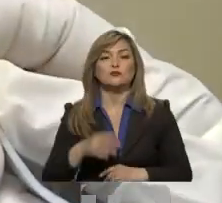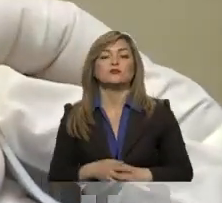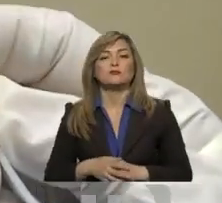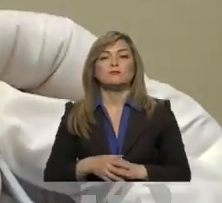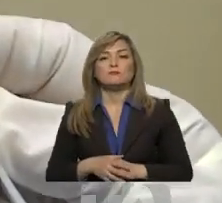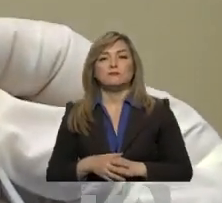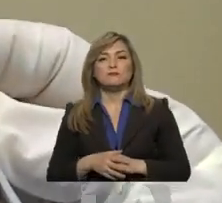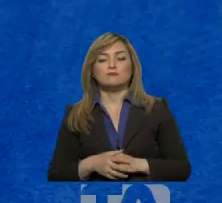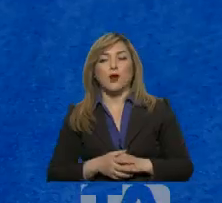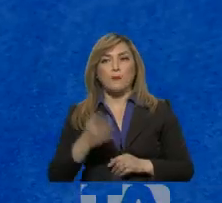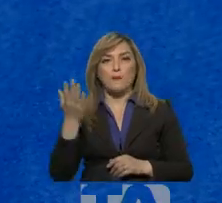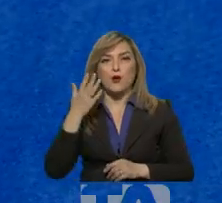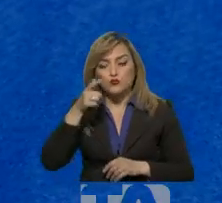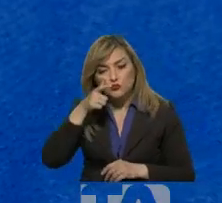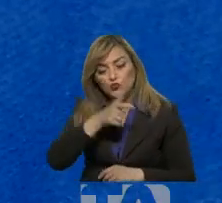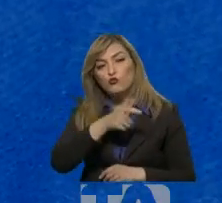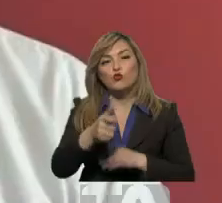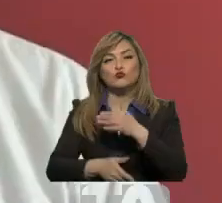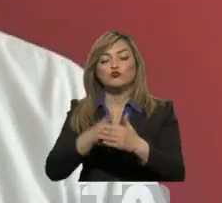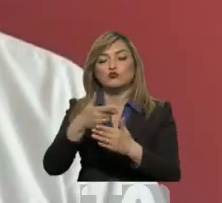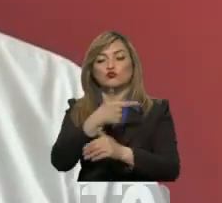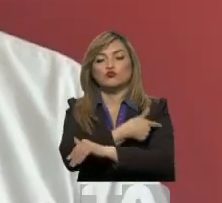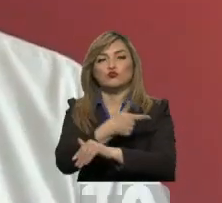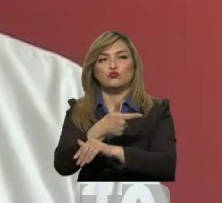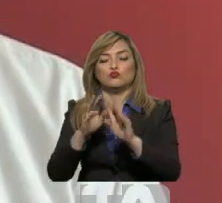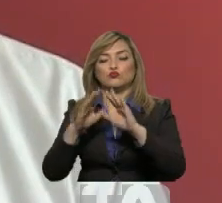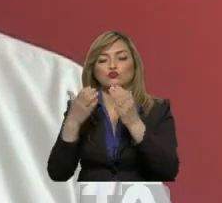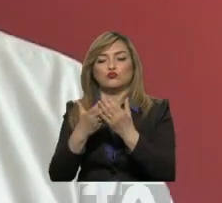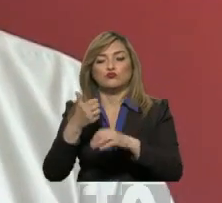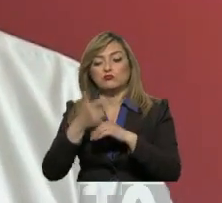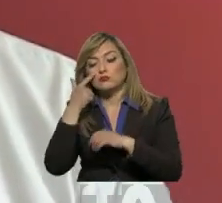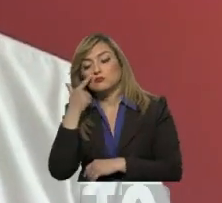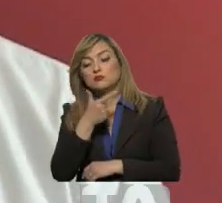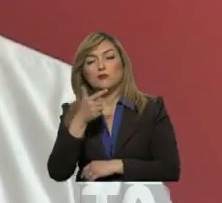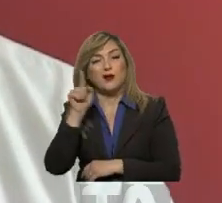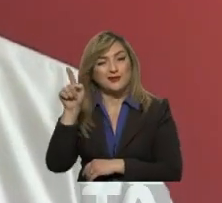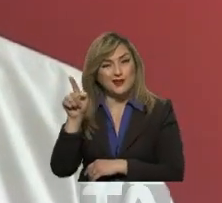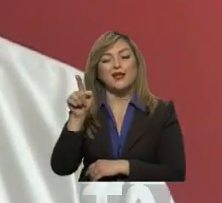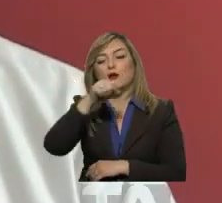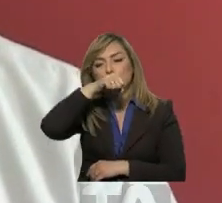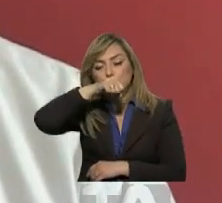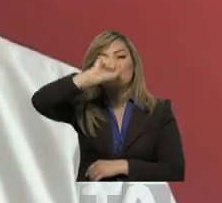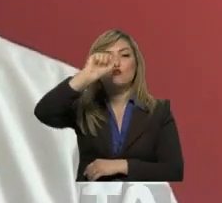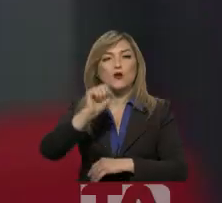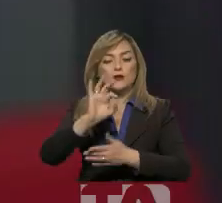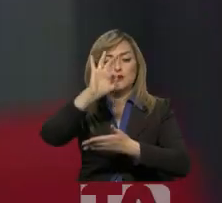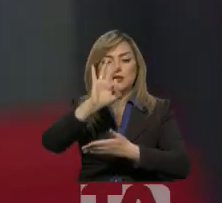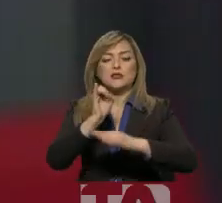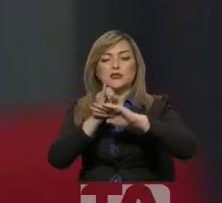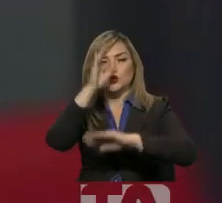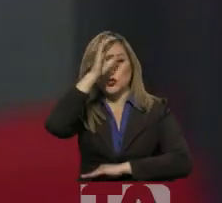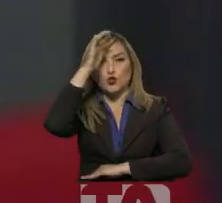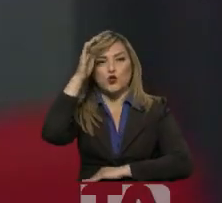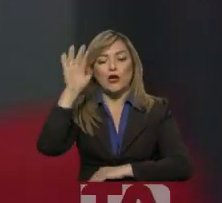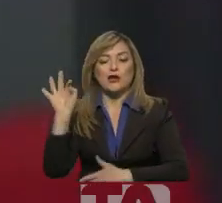informó también que se ha conformado una veeduría para el proceso de inmunización. La integran el arzobispo Luis Cabrera en representación de la Iglesia Católica, Marcia Gilbert